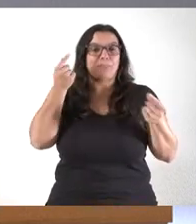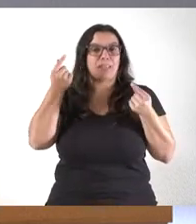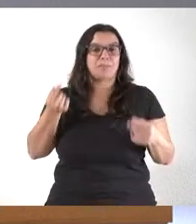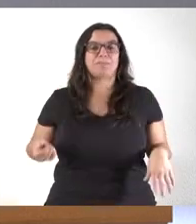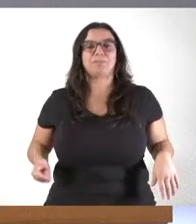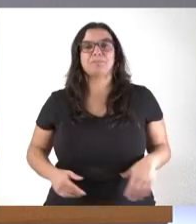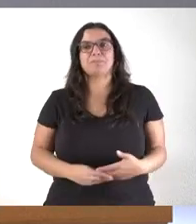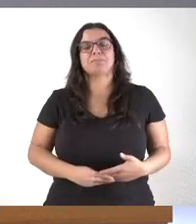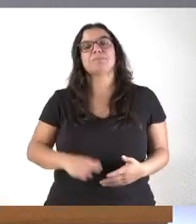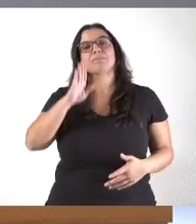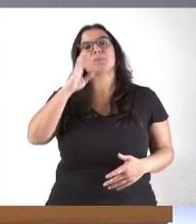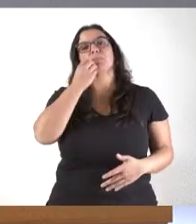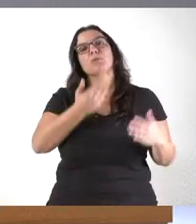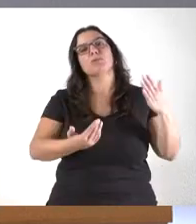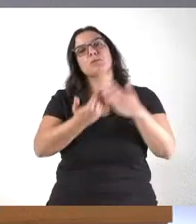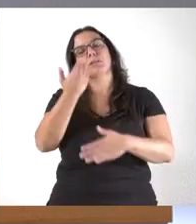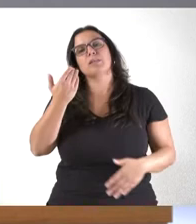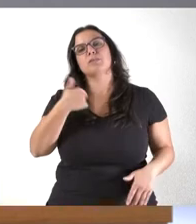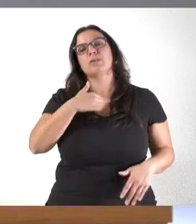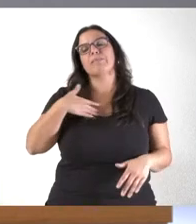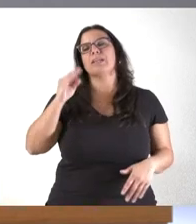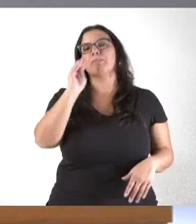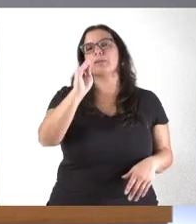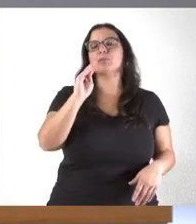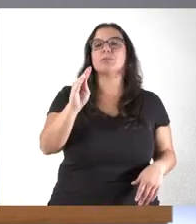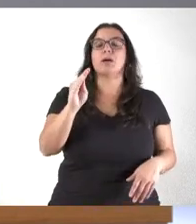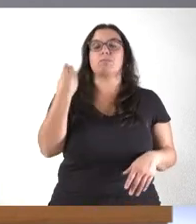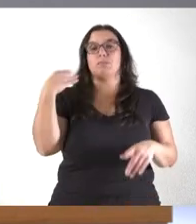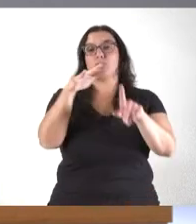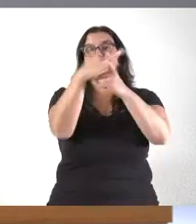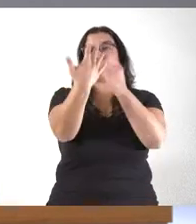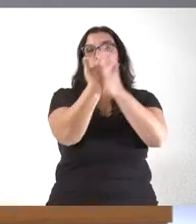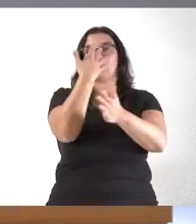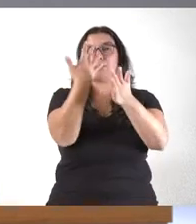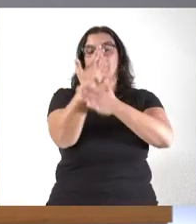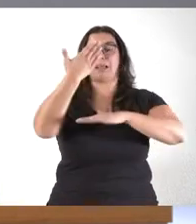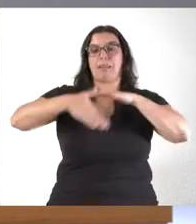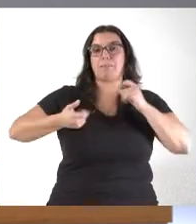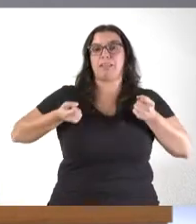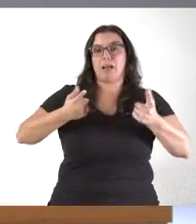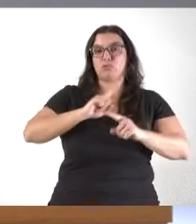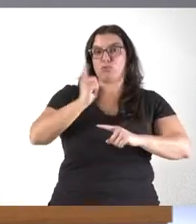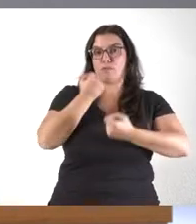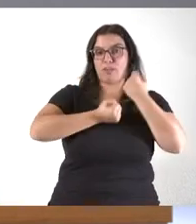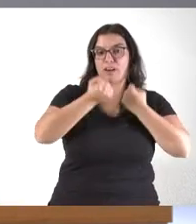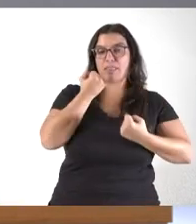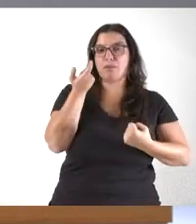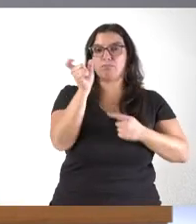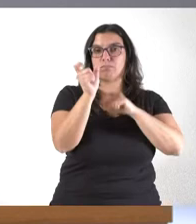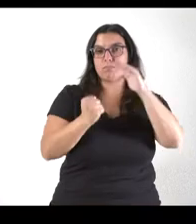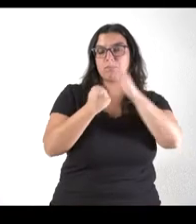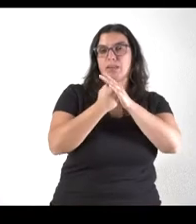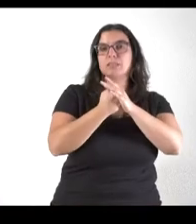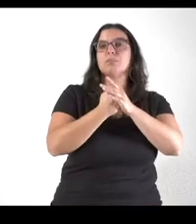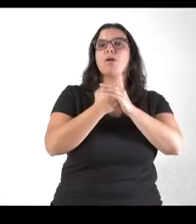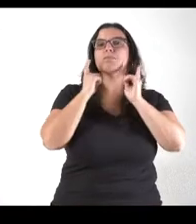y buenos días le quería preguntar si en el escenario que nos ha descrito del Límite gasto no financiero se prevén o